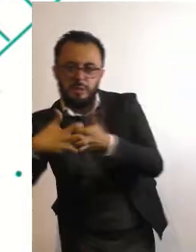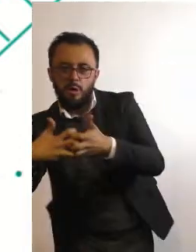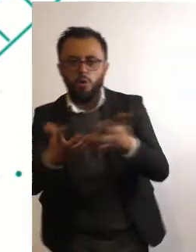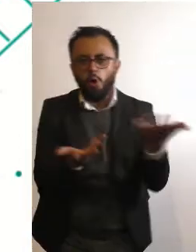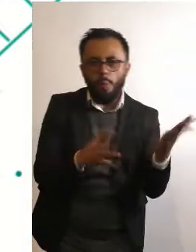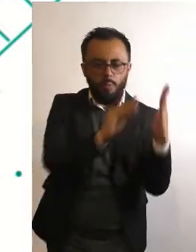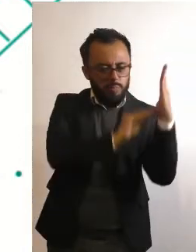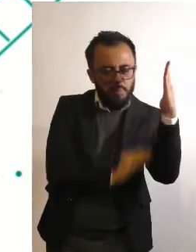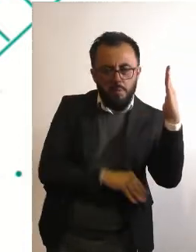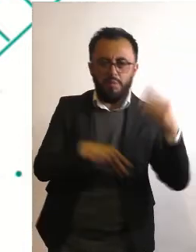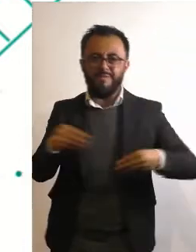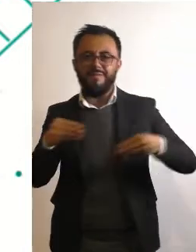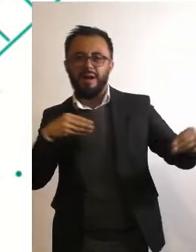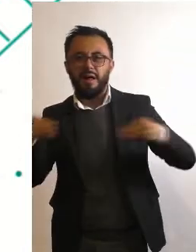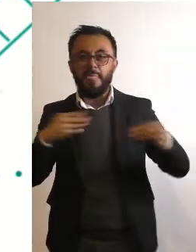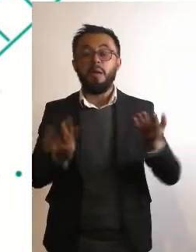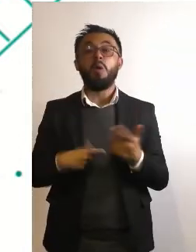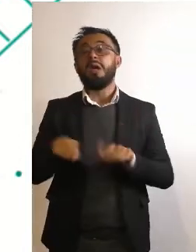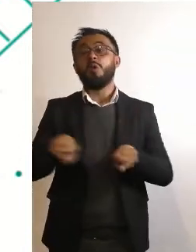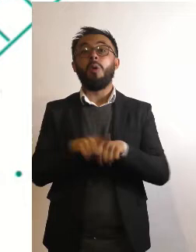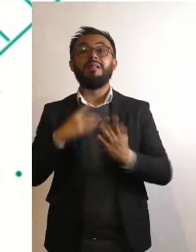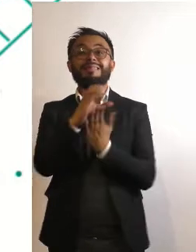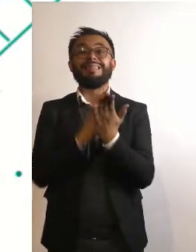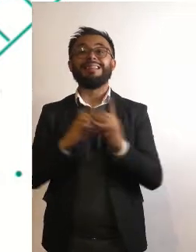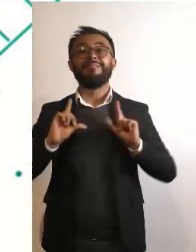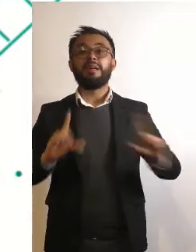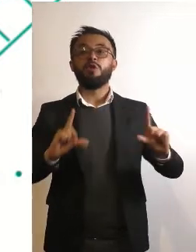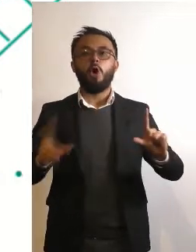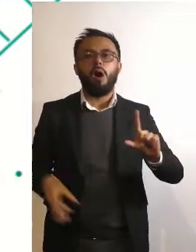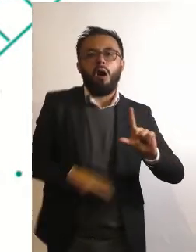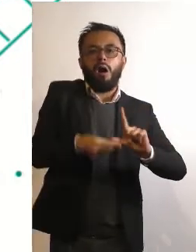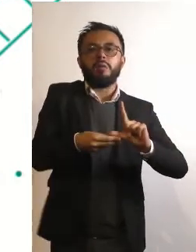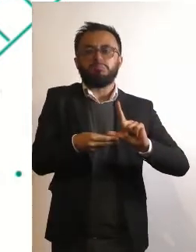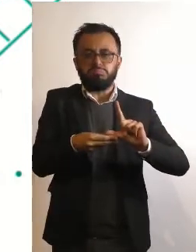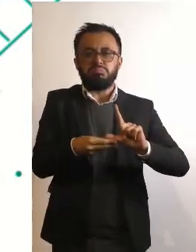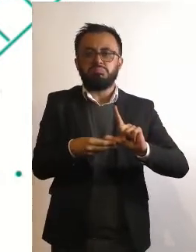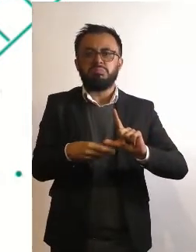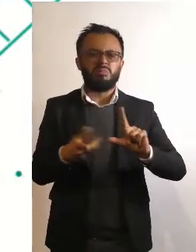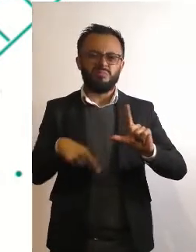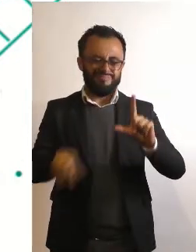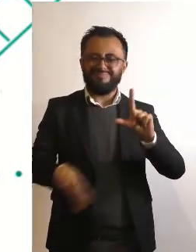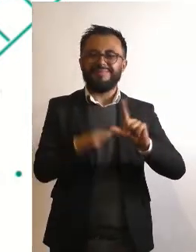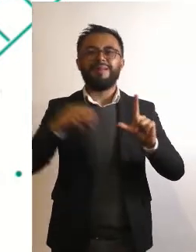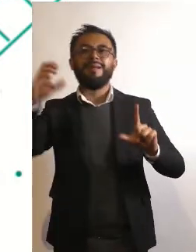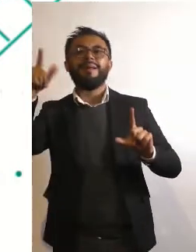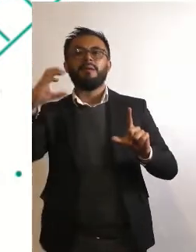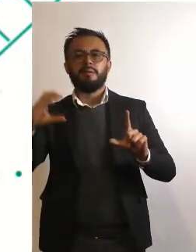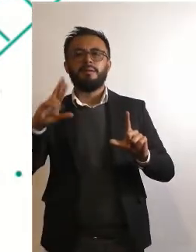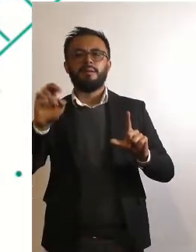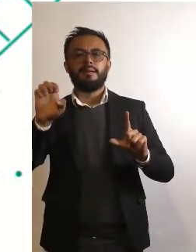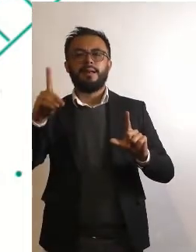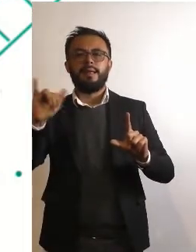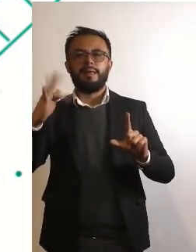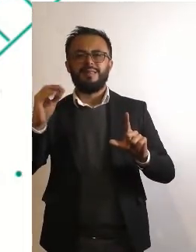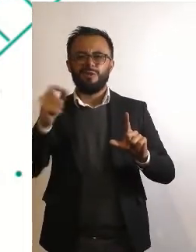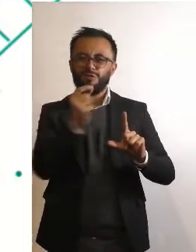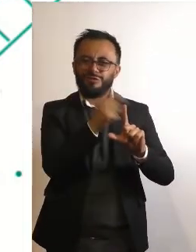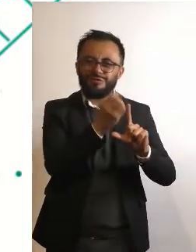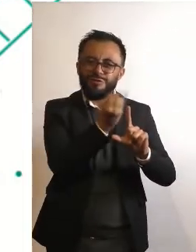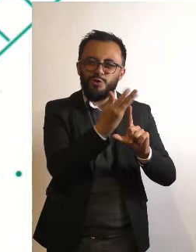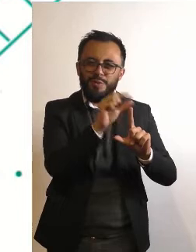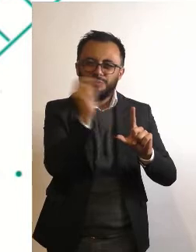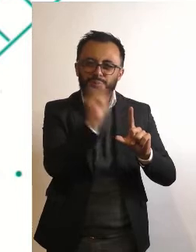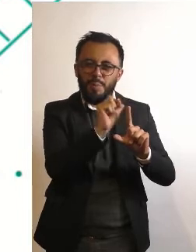como certificaciones complementarias, que estas pues tienen un valor de 6 créditos, los énfasis complementarios en